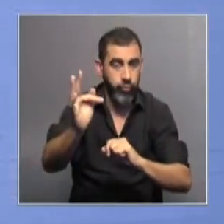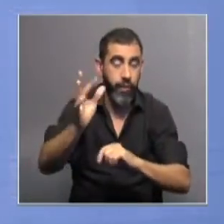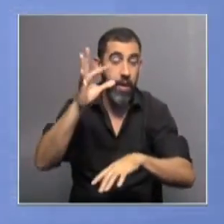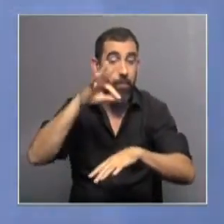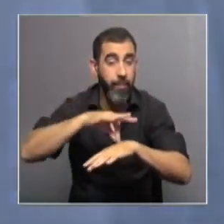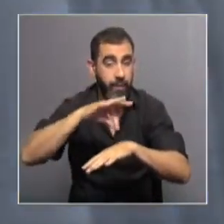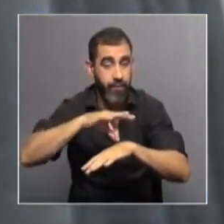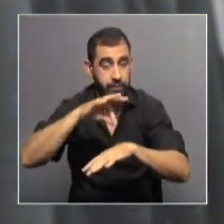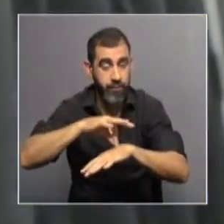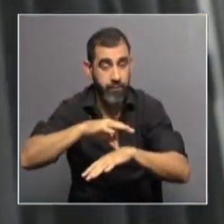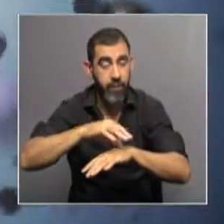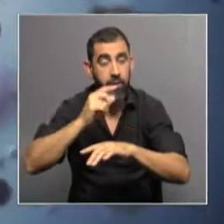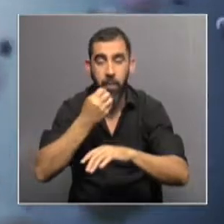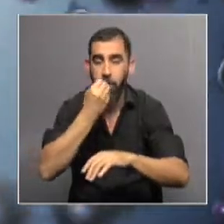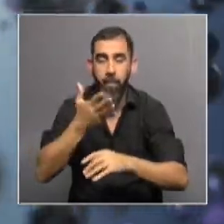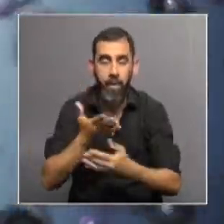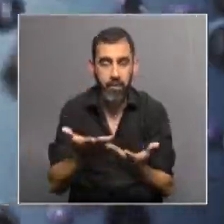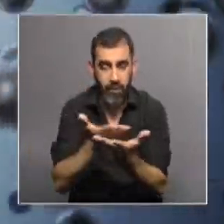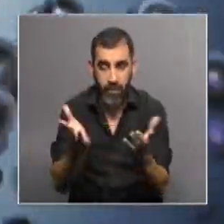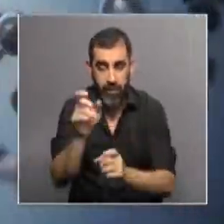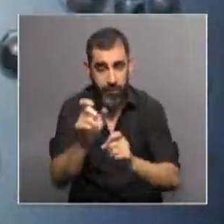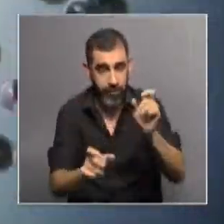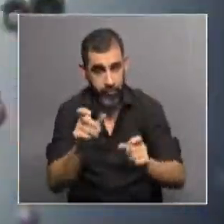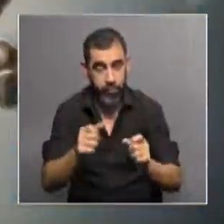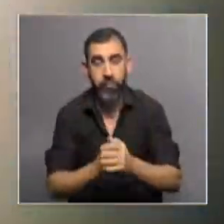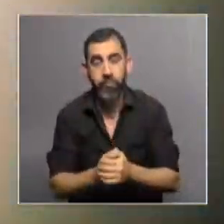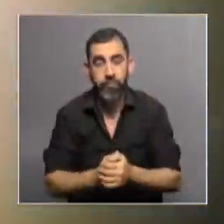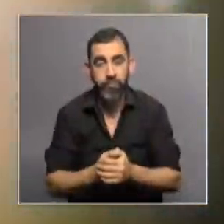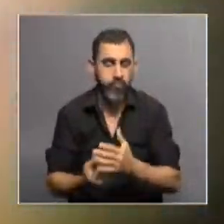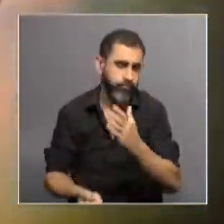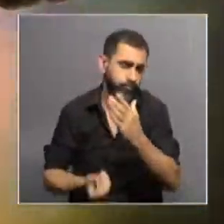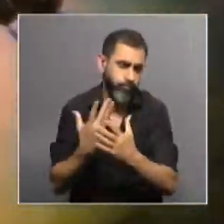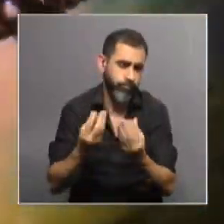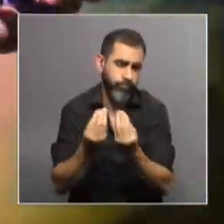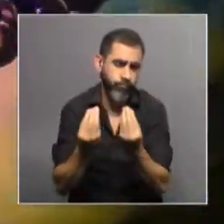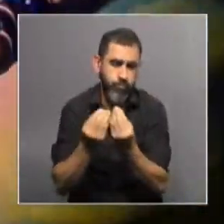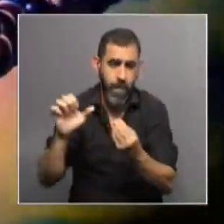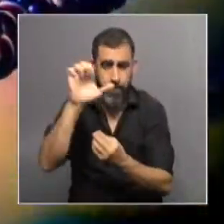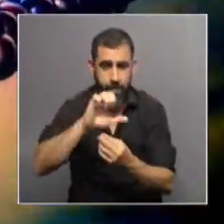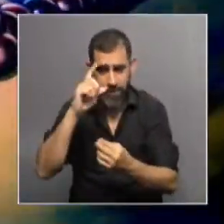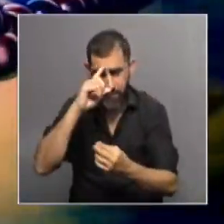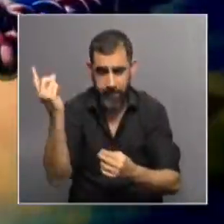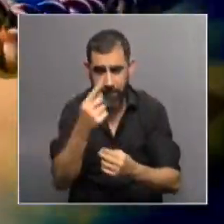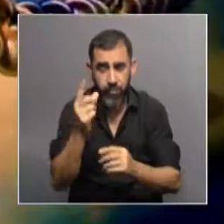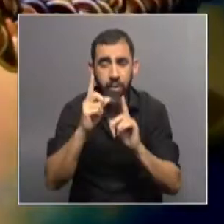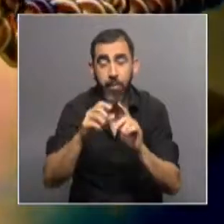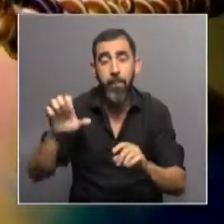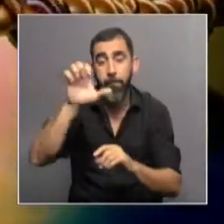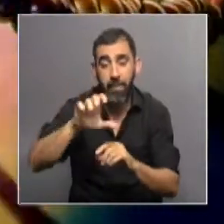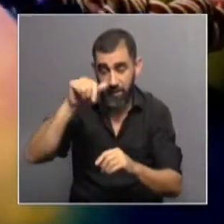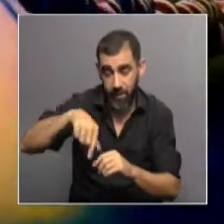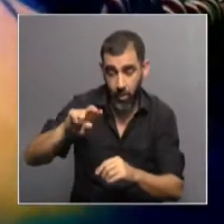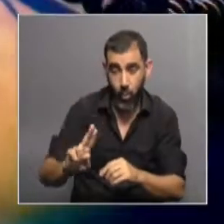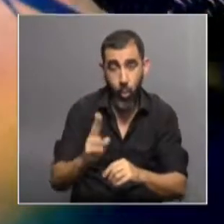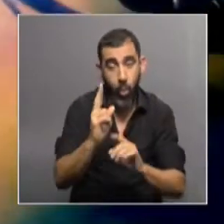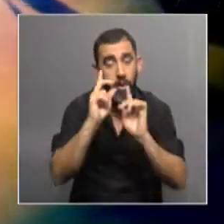medicina y del bienestar. Entonces, se han creado muchas empresas a nivel internacional, pero también se han creado empresas a nivel local.